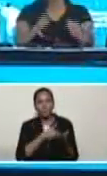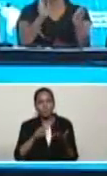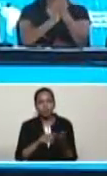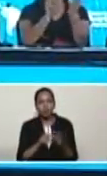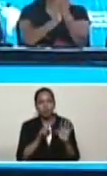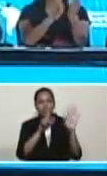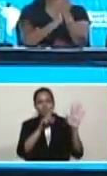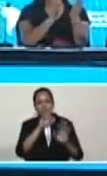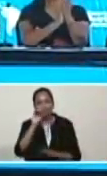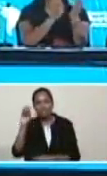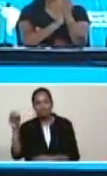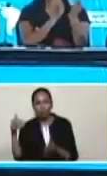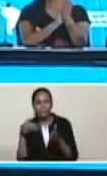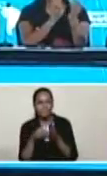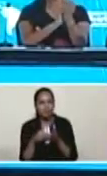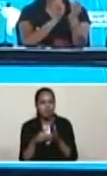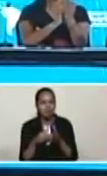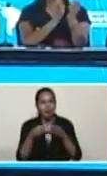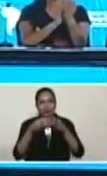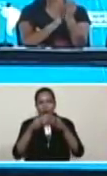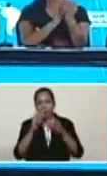2.600.000 a un hogar venezolano.